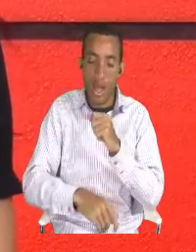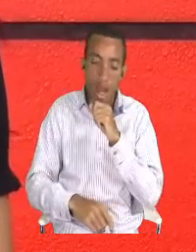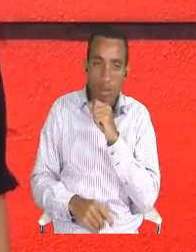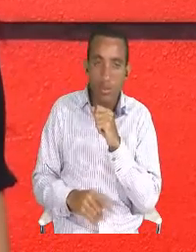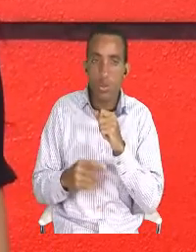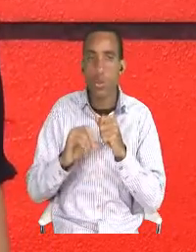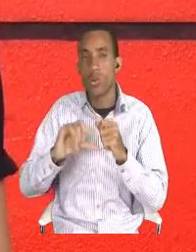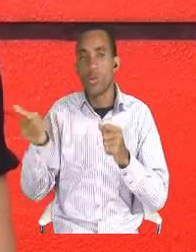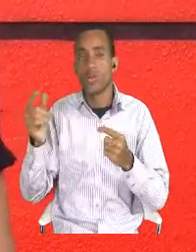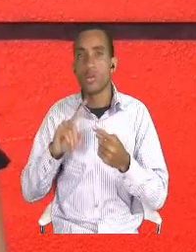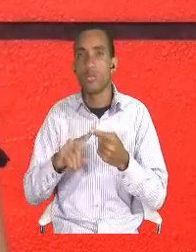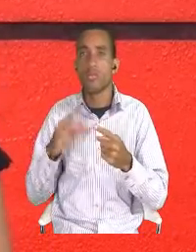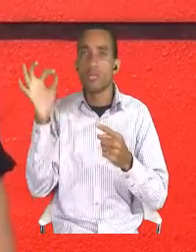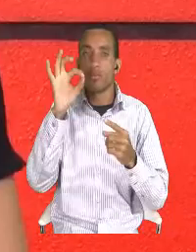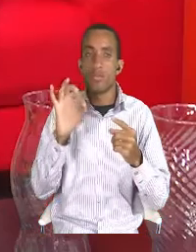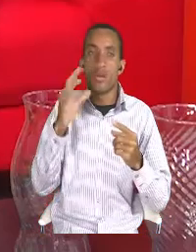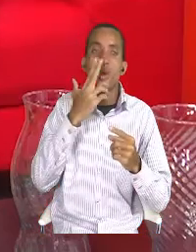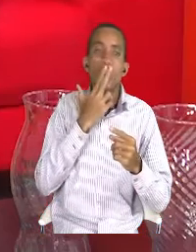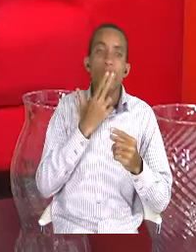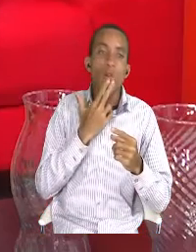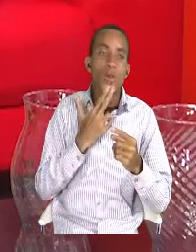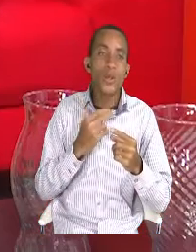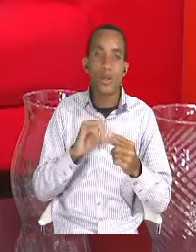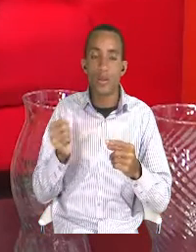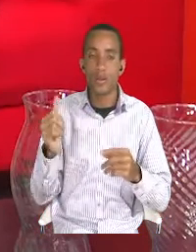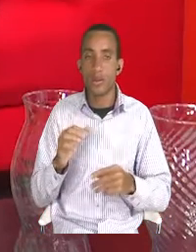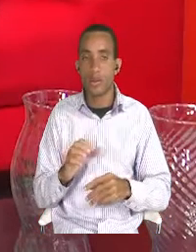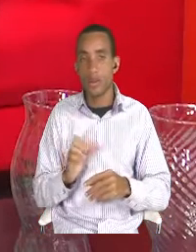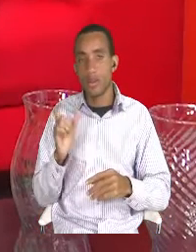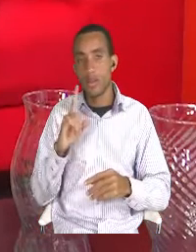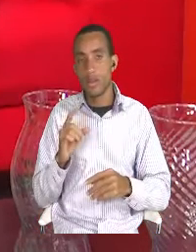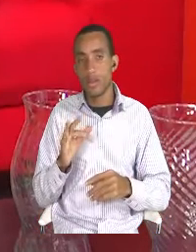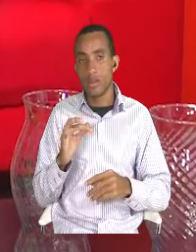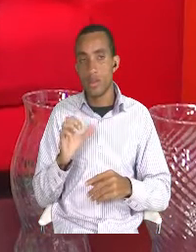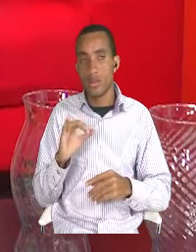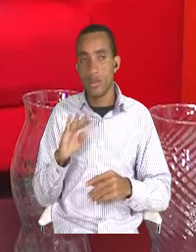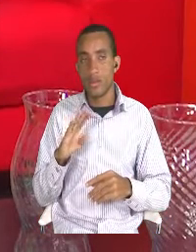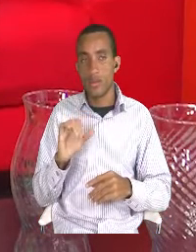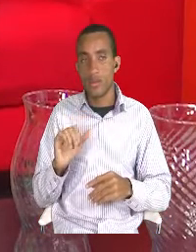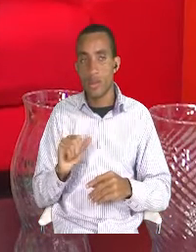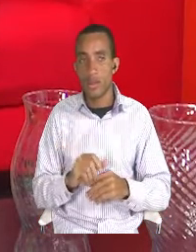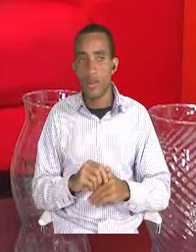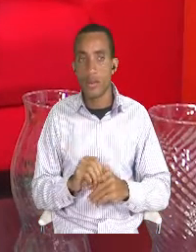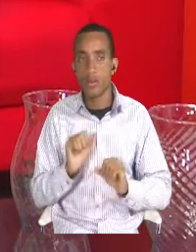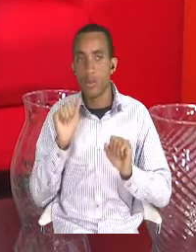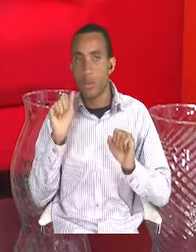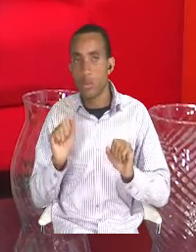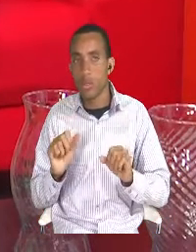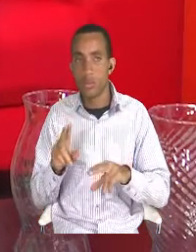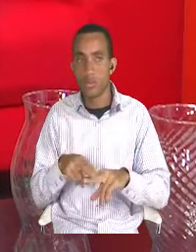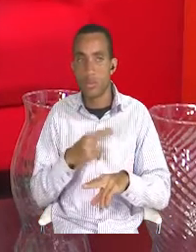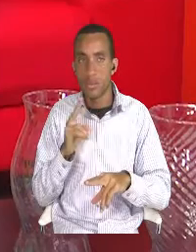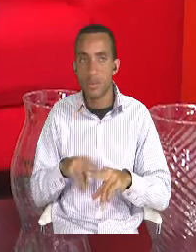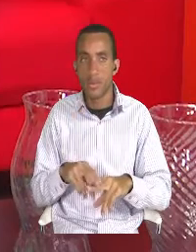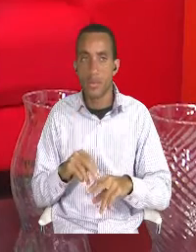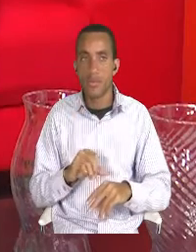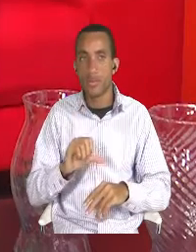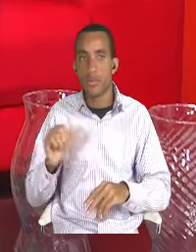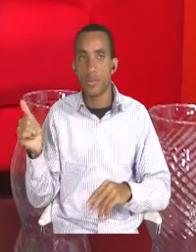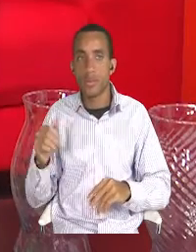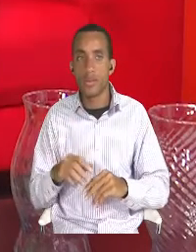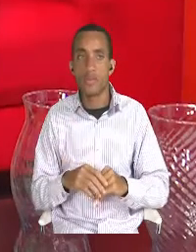o la cambias por stevia. Sí, sin que tenga dextrosa, solamente que sea stevia natural. Otra forma